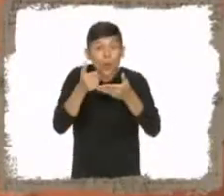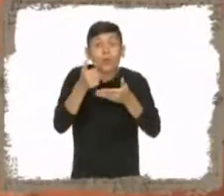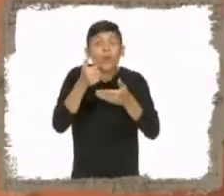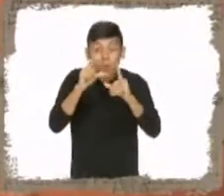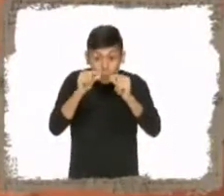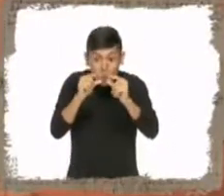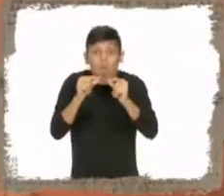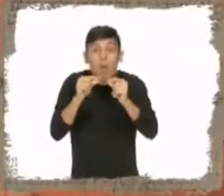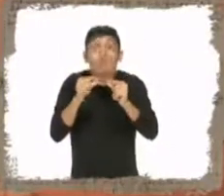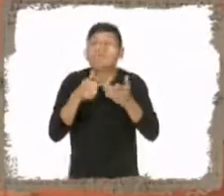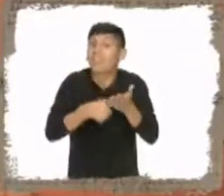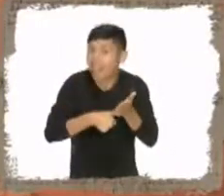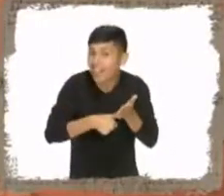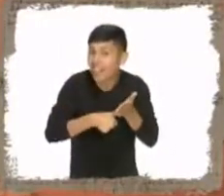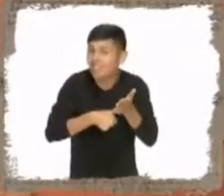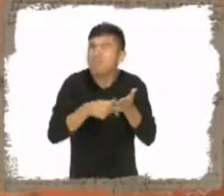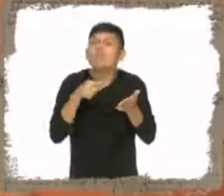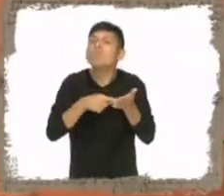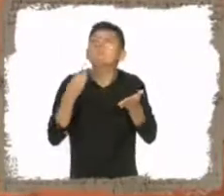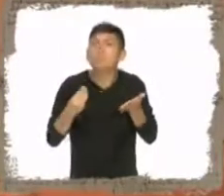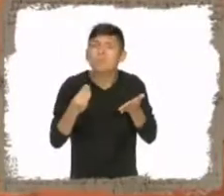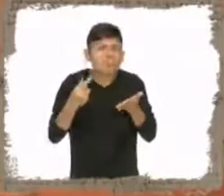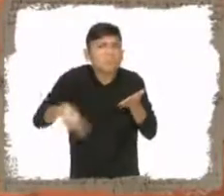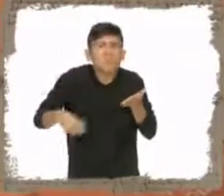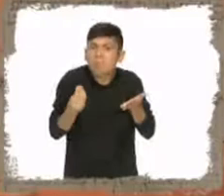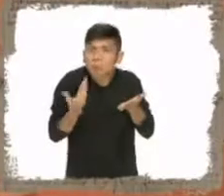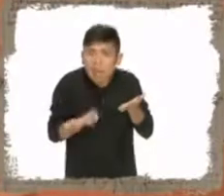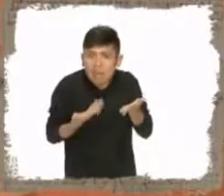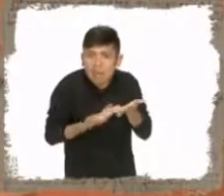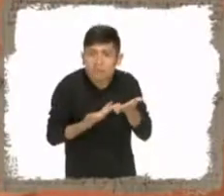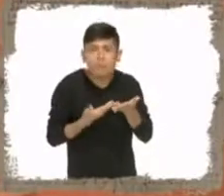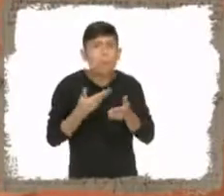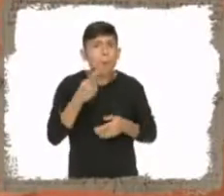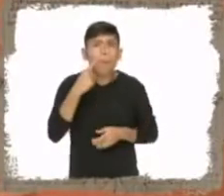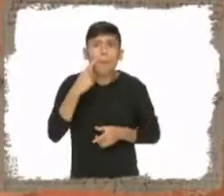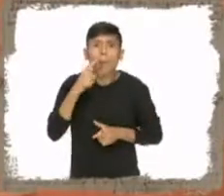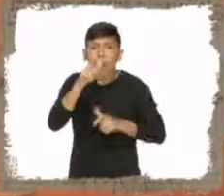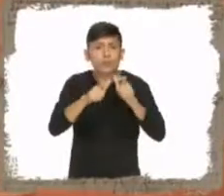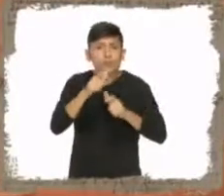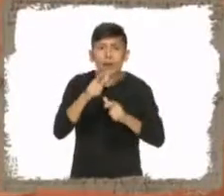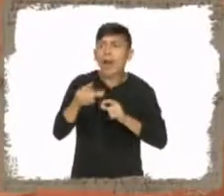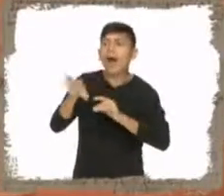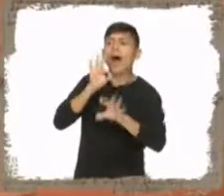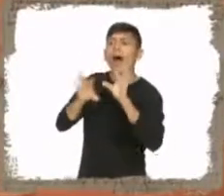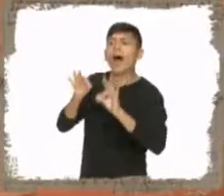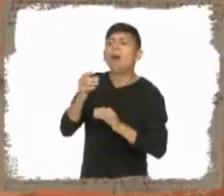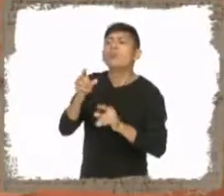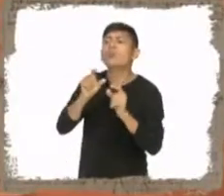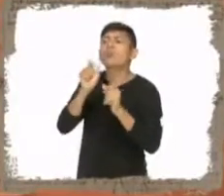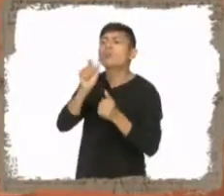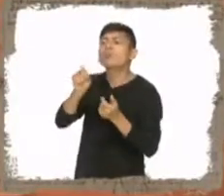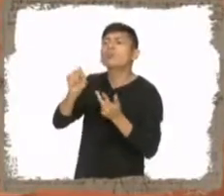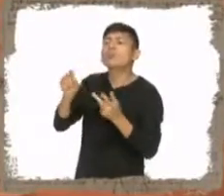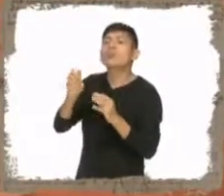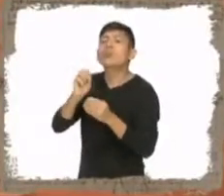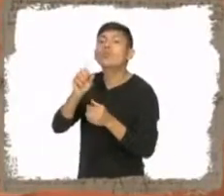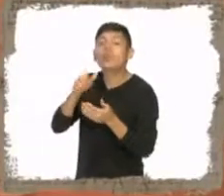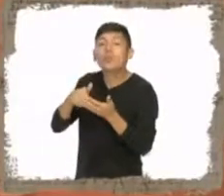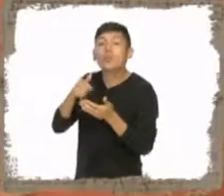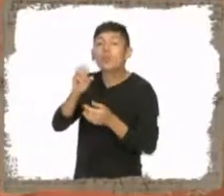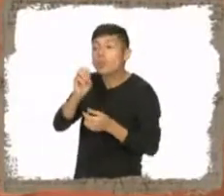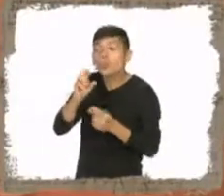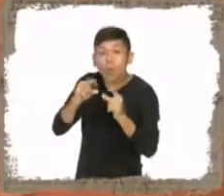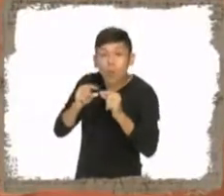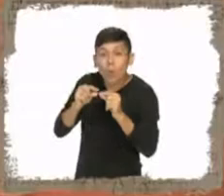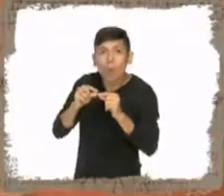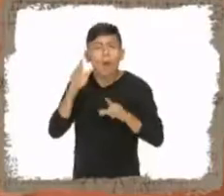al extraño número del DNI. ¿Para qué sirve? ¿Qué es el DNI? ¿Dónde vive la persona que elige cuál número tiene cada uno?